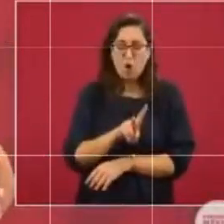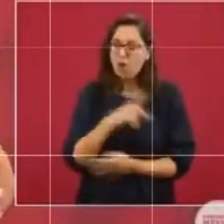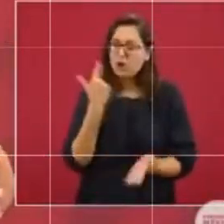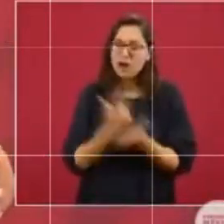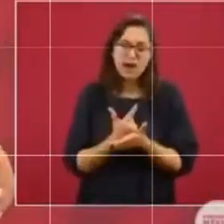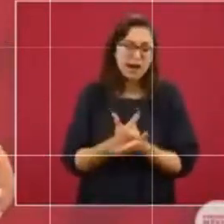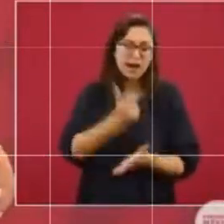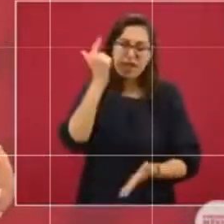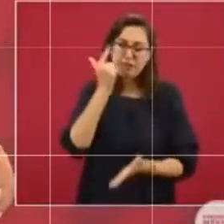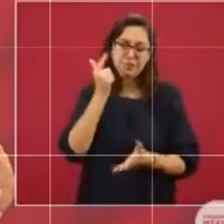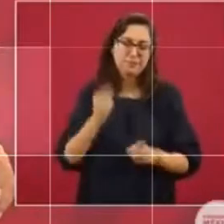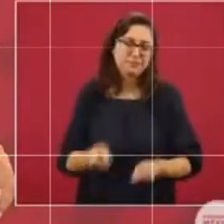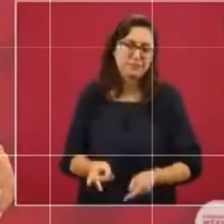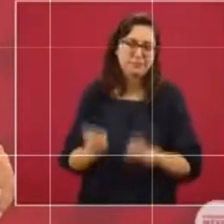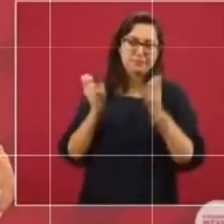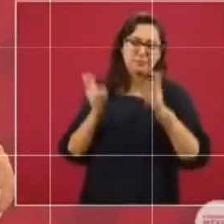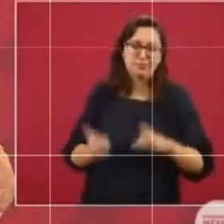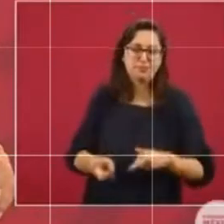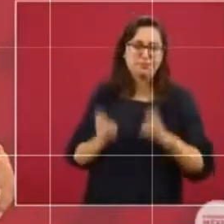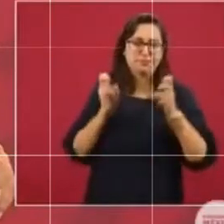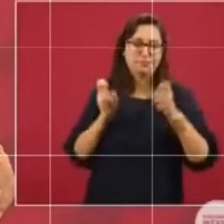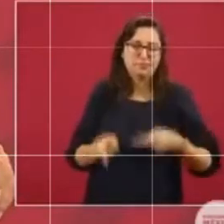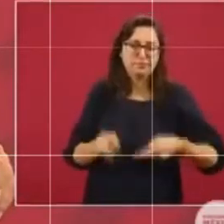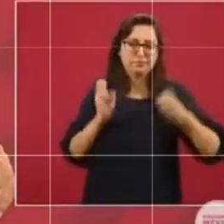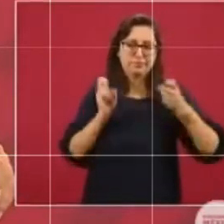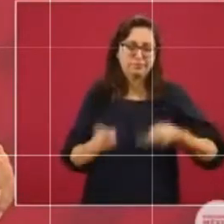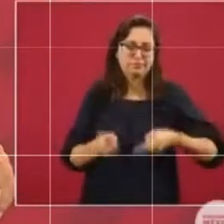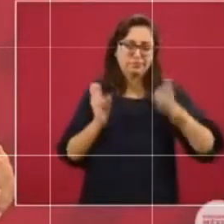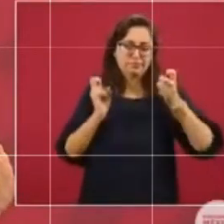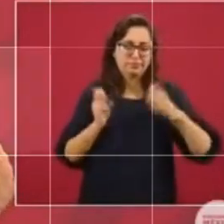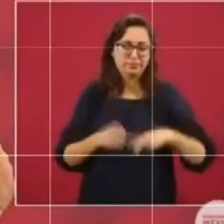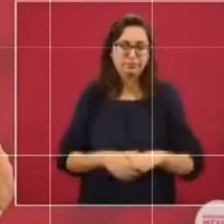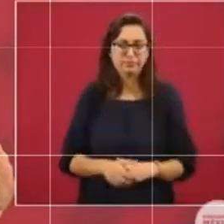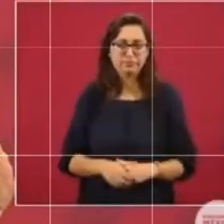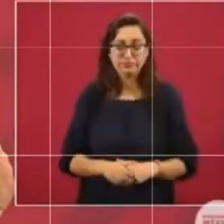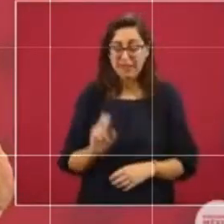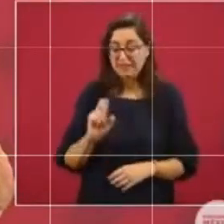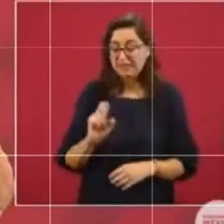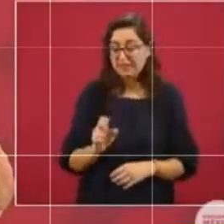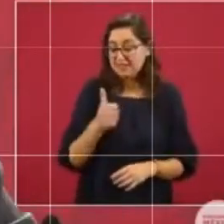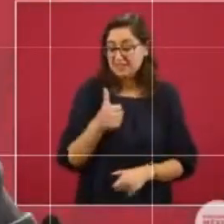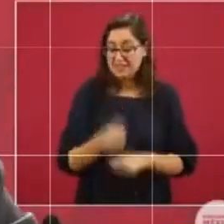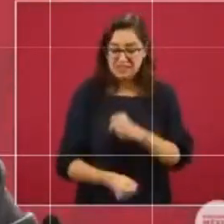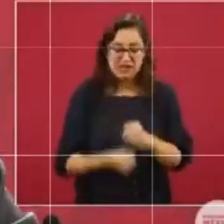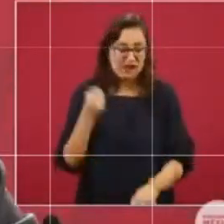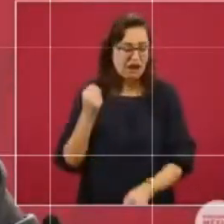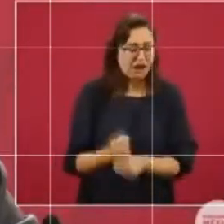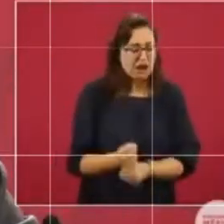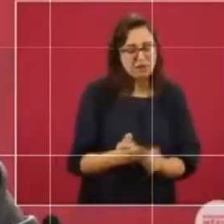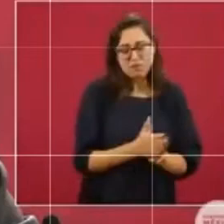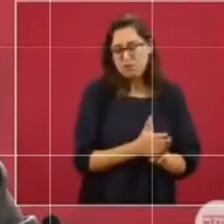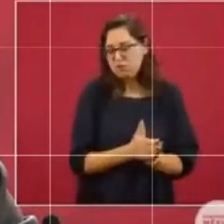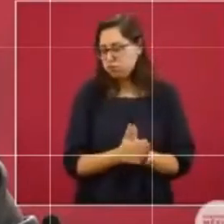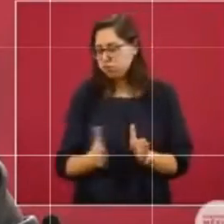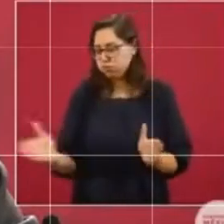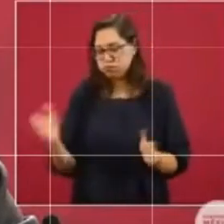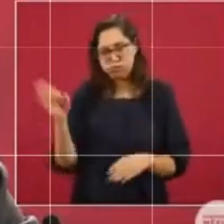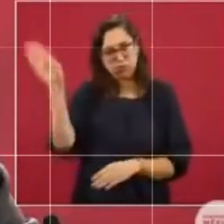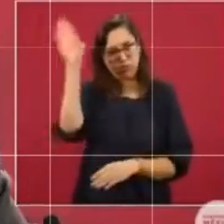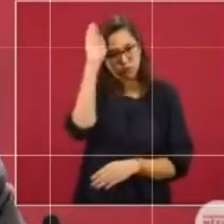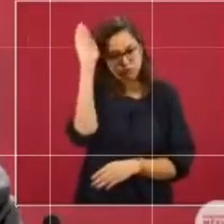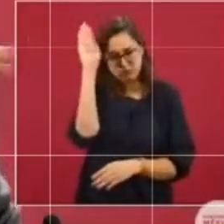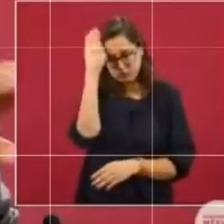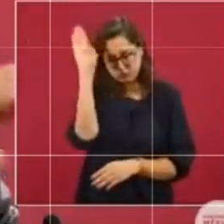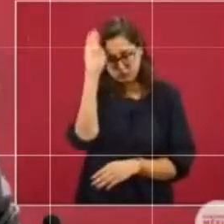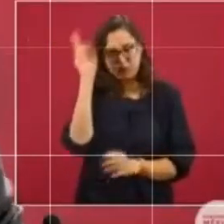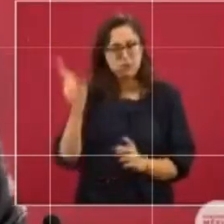realizó durante el periodo neoliberal, en los 36 años del periodo neoliberal,